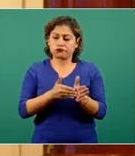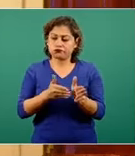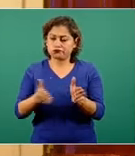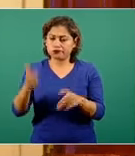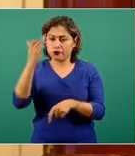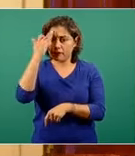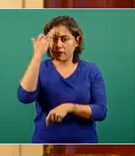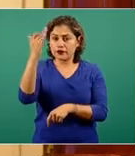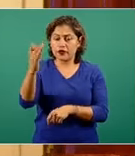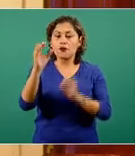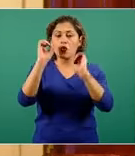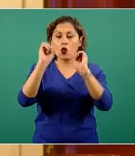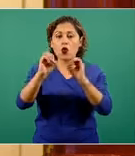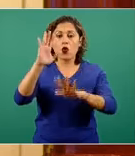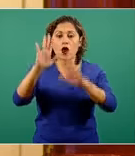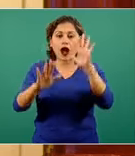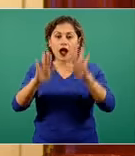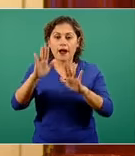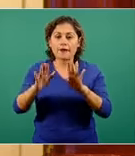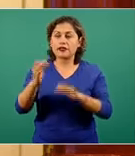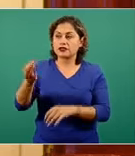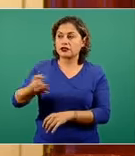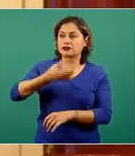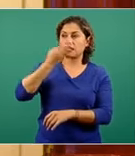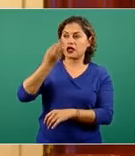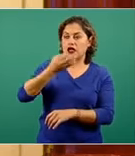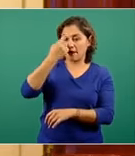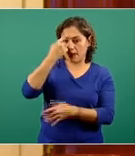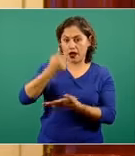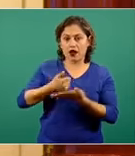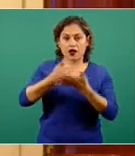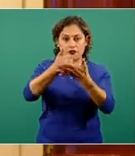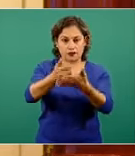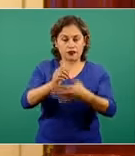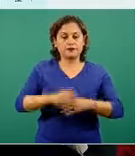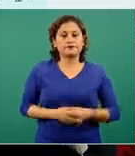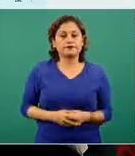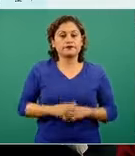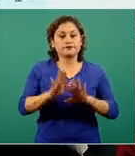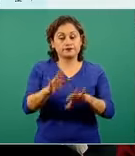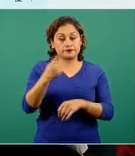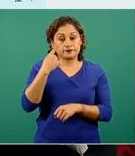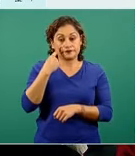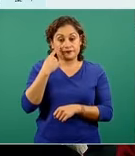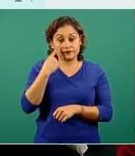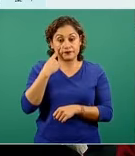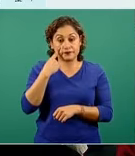veces con la implementación de un tratamiento sintomático. El 1% de todos los ESAVIS